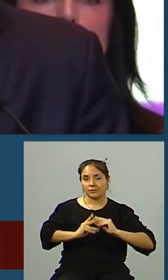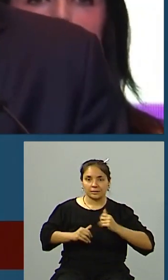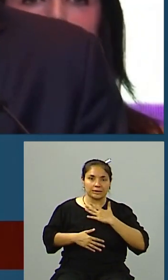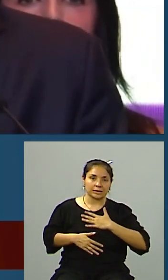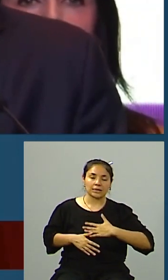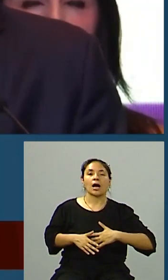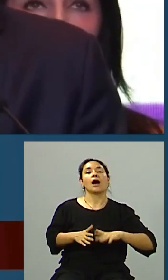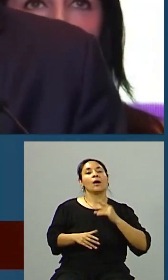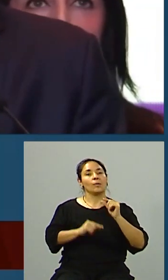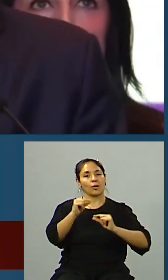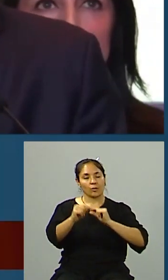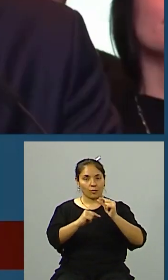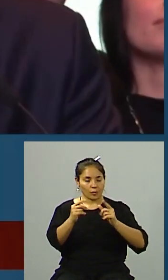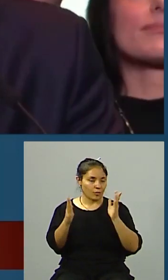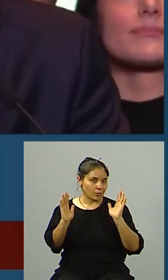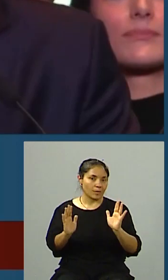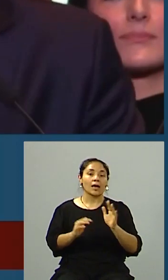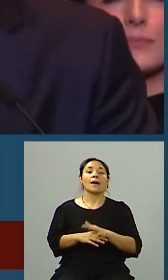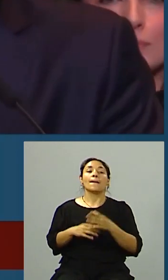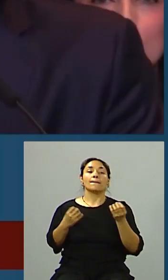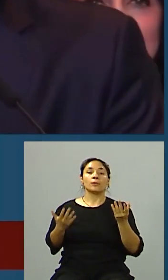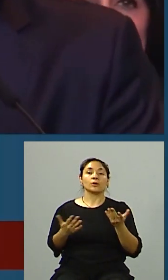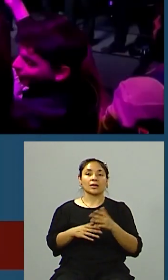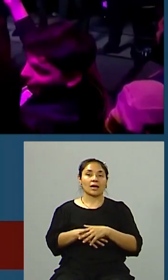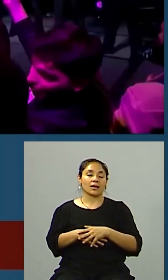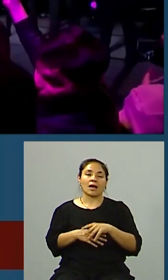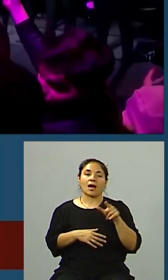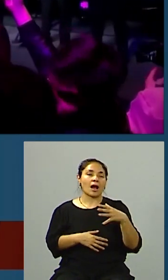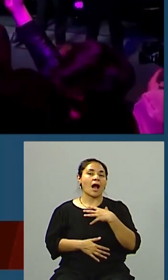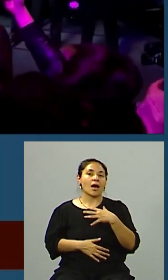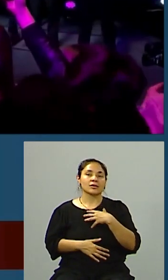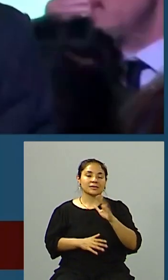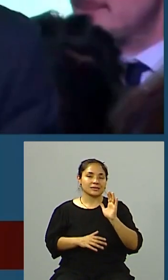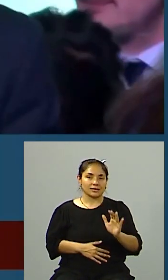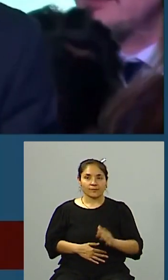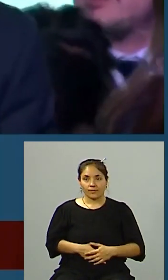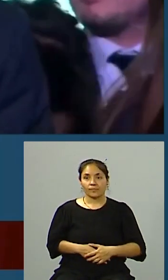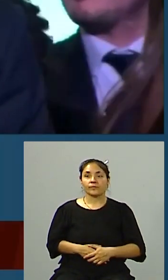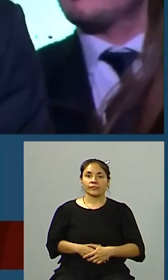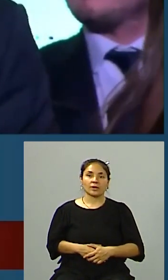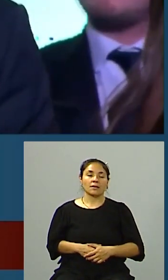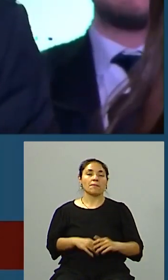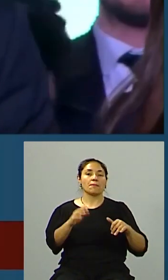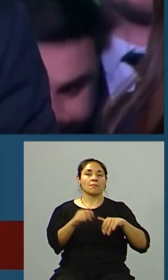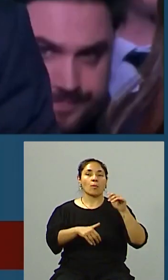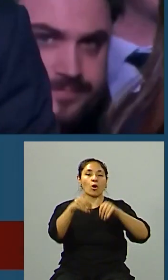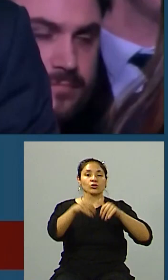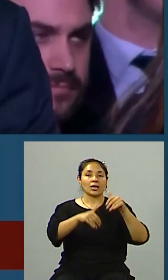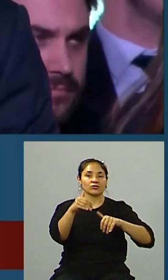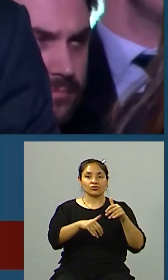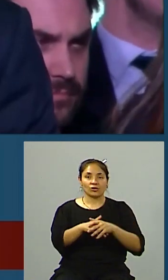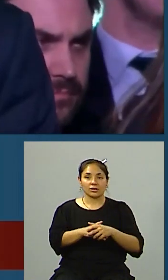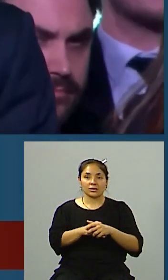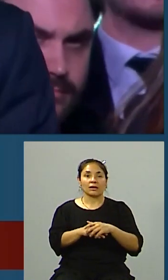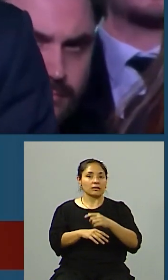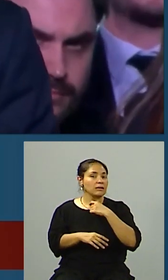de capitalizar lo que es un rasgo estructural, Claudio, en la escena, que es que la mayoría de los votantes demanda cambio.